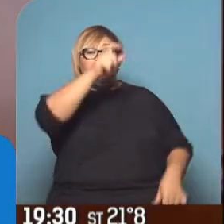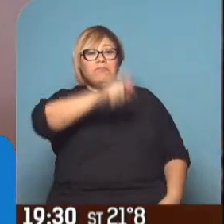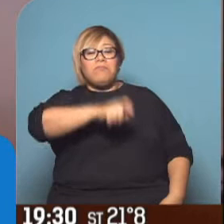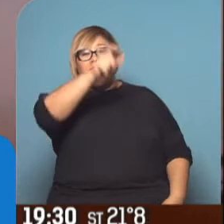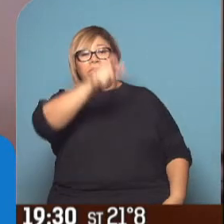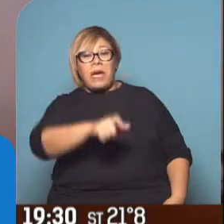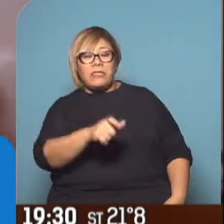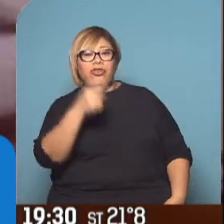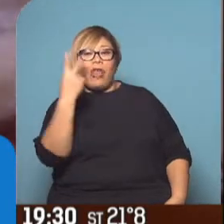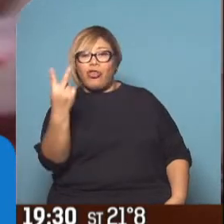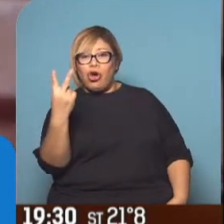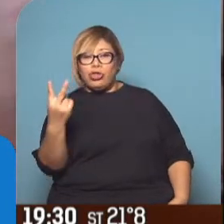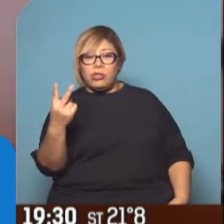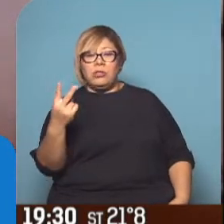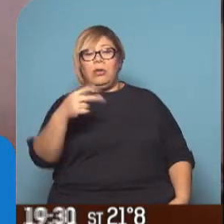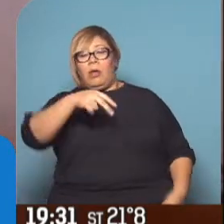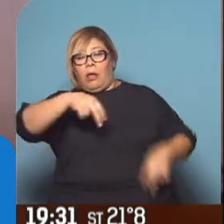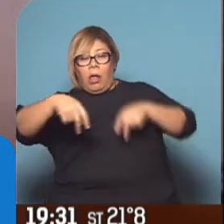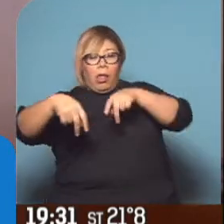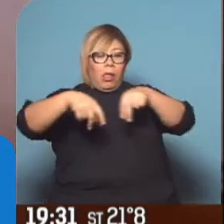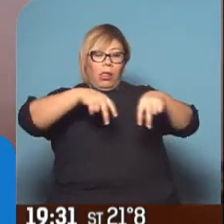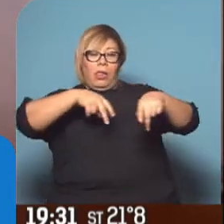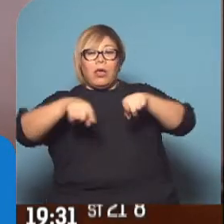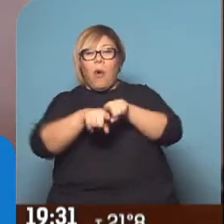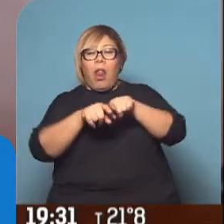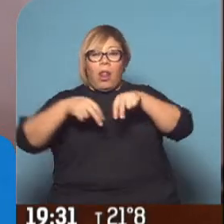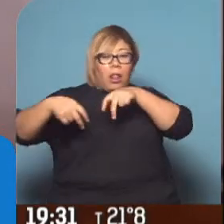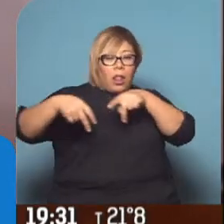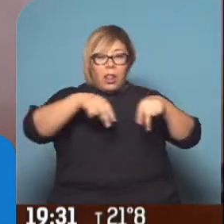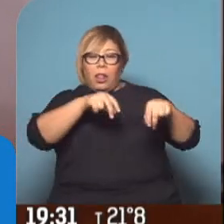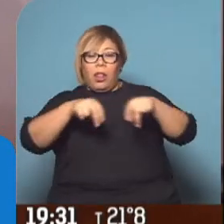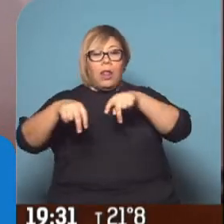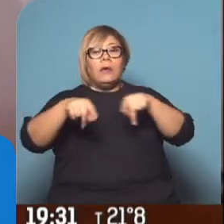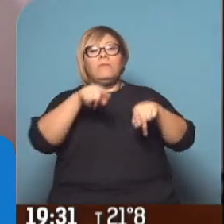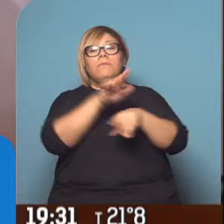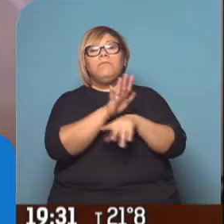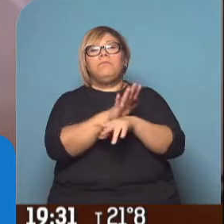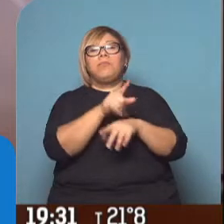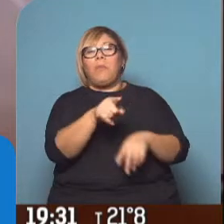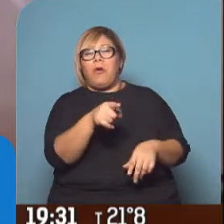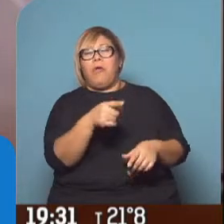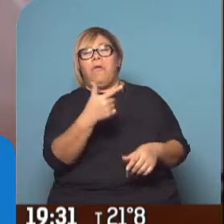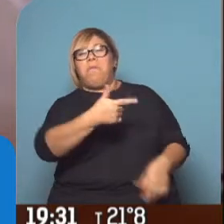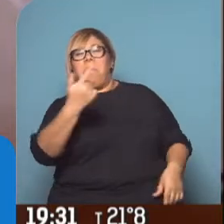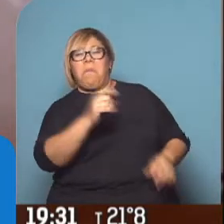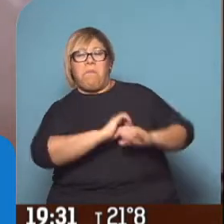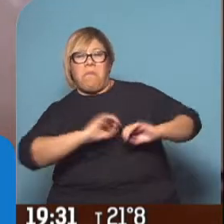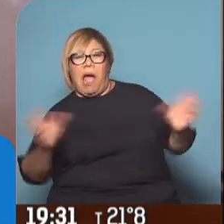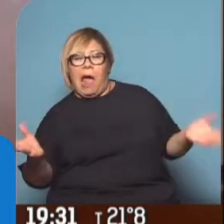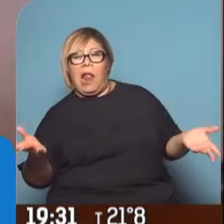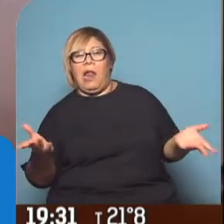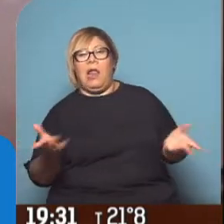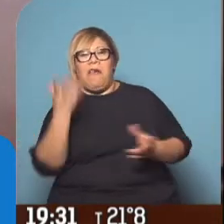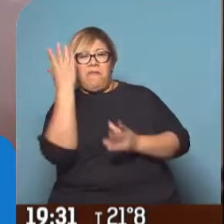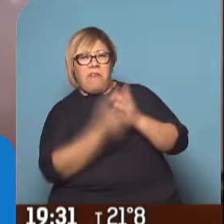poco tambaleante, desorganizado. De hecho, en otro lugar hablábamos de criminales desorganizados por la torpeza, ¿no? Sí.